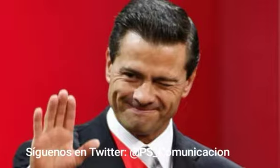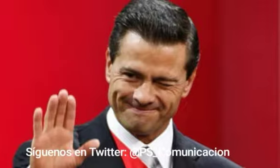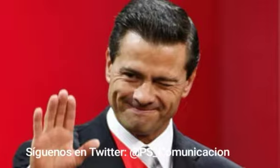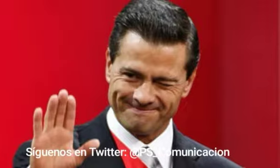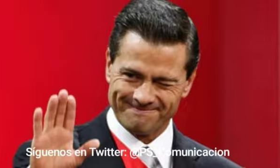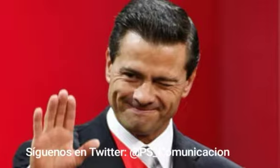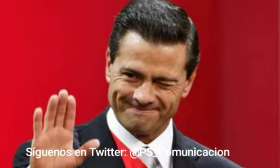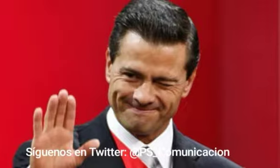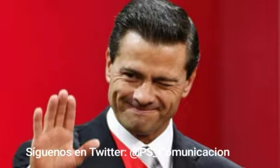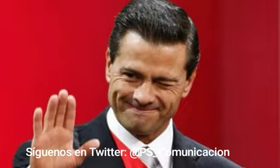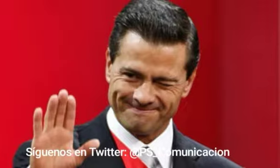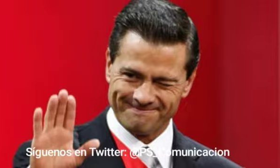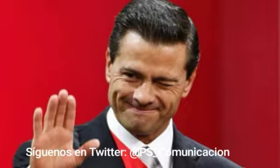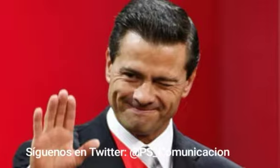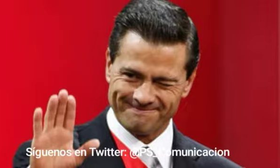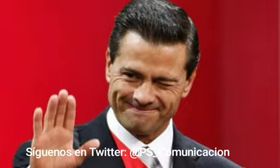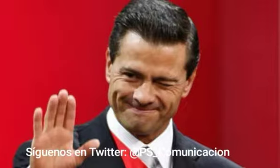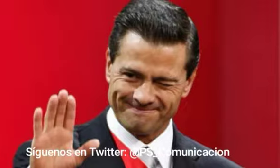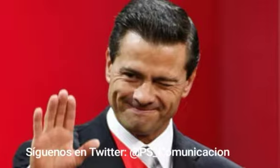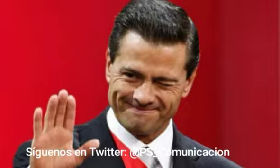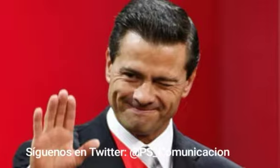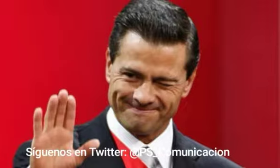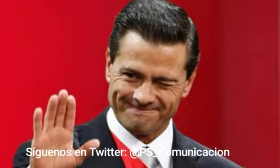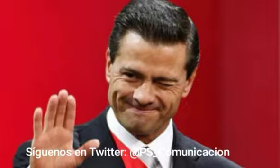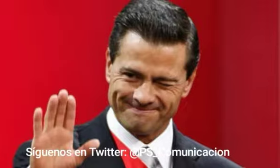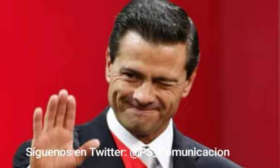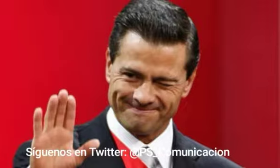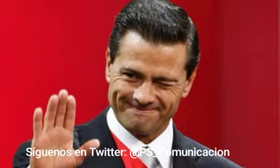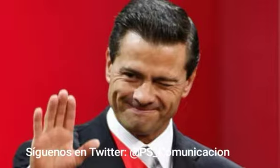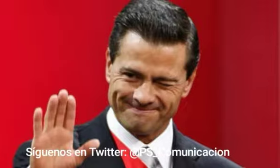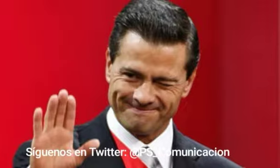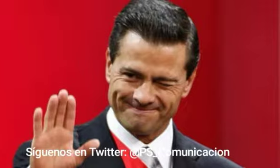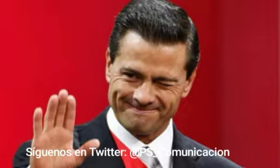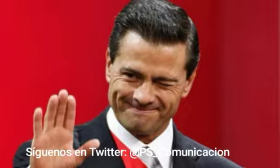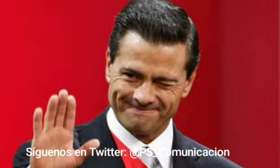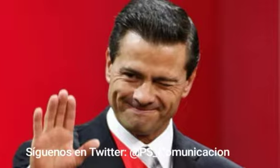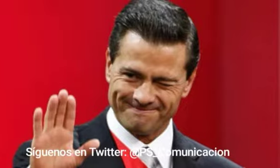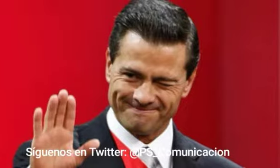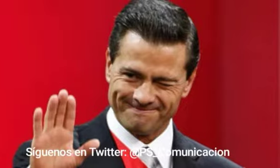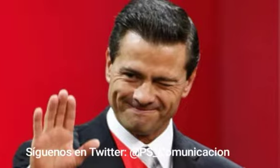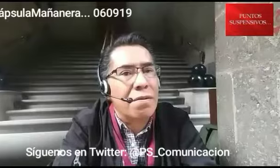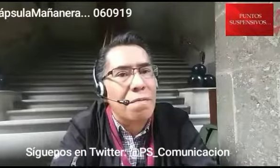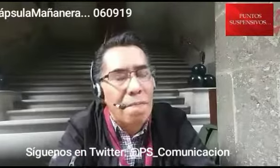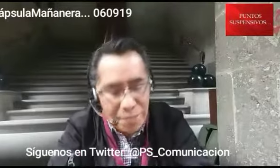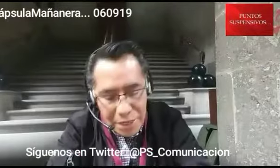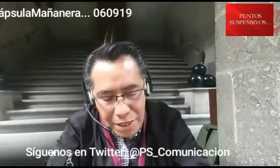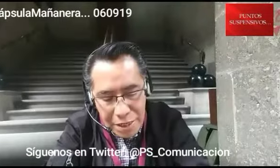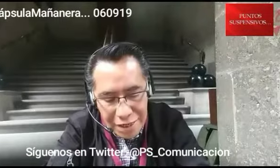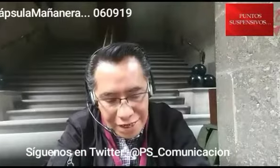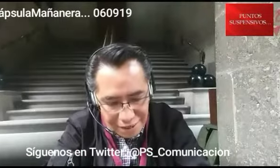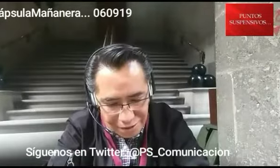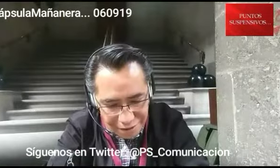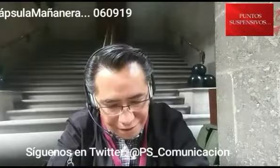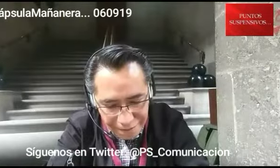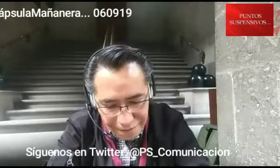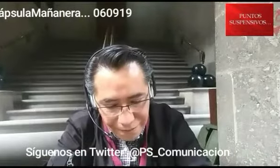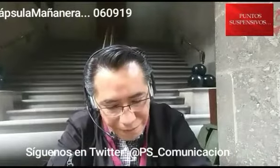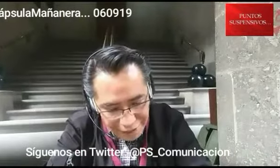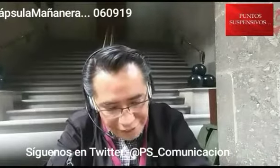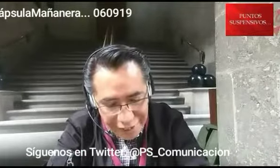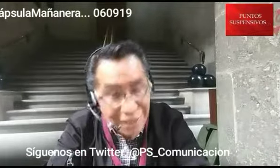242,300 pesos, nada más en comprar 746 piezas para agua de tocador para el caballero Peña Nieto,